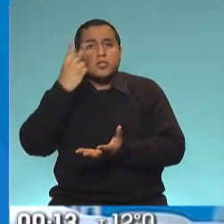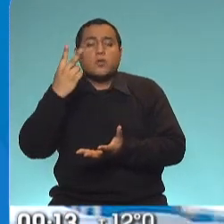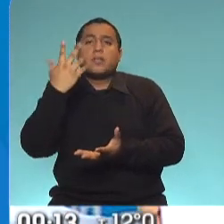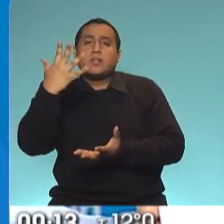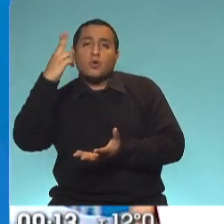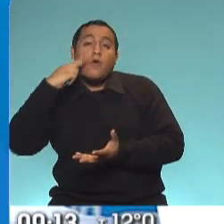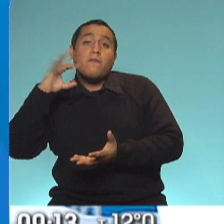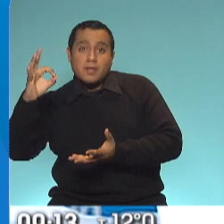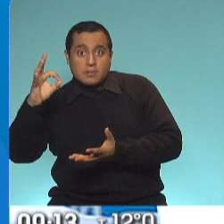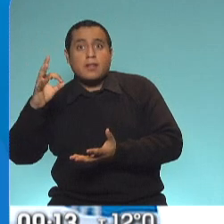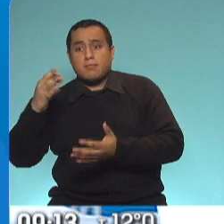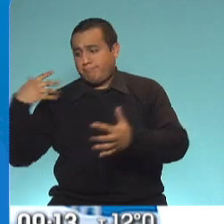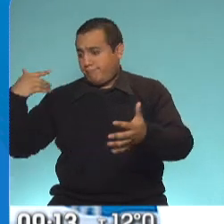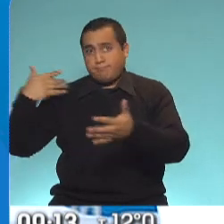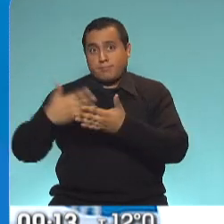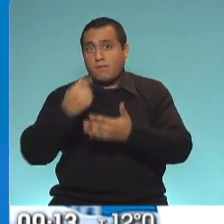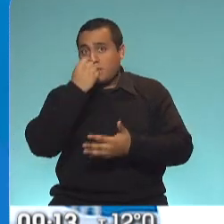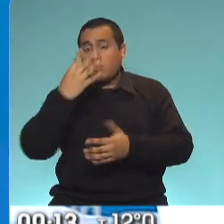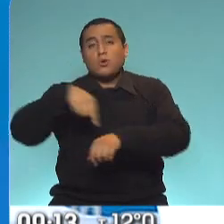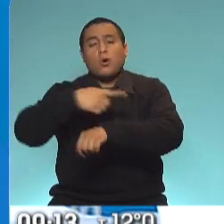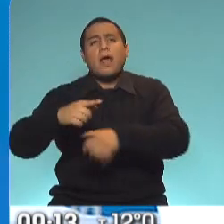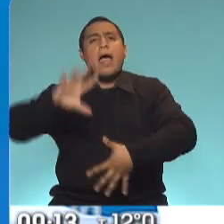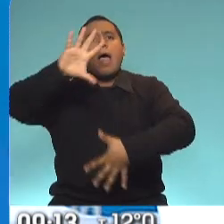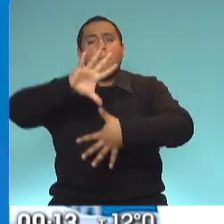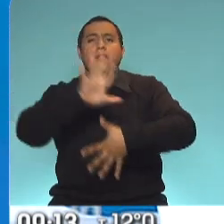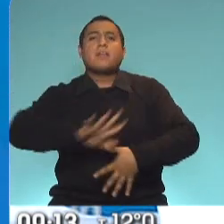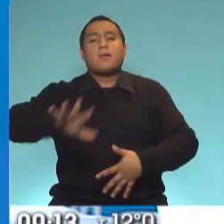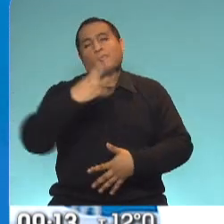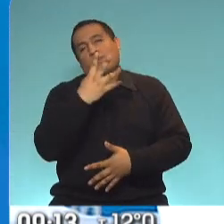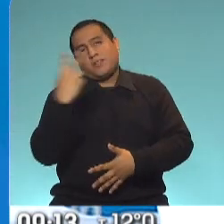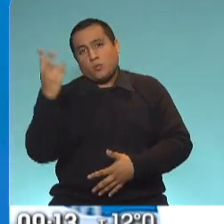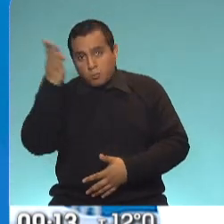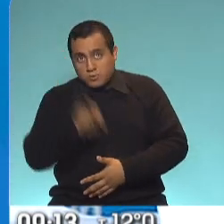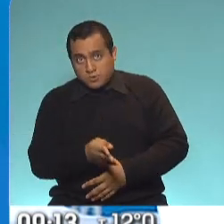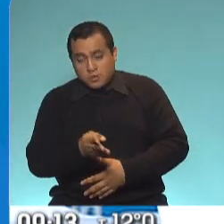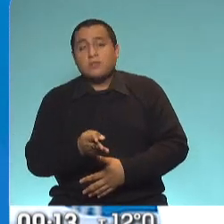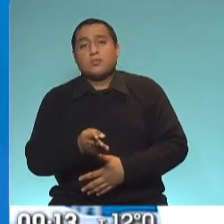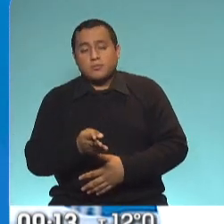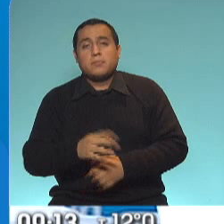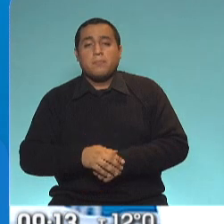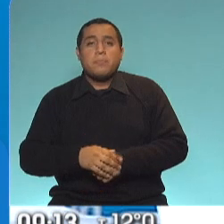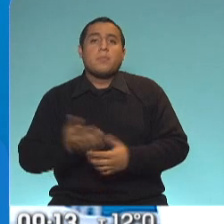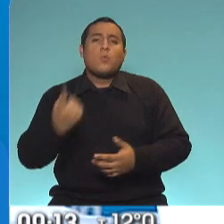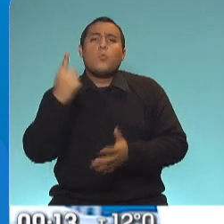82.590 casos en las últimas 24 horas. América representa el 42% de los casos totales, con